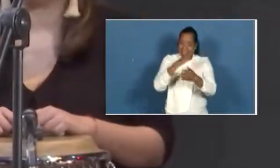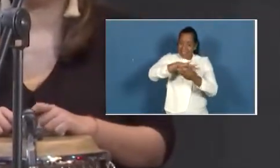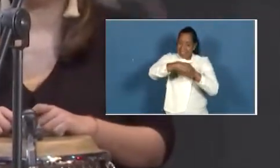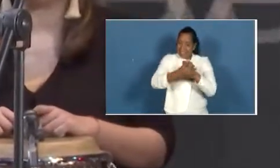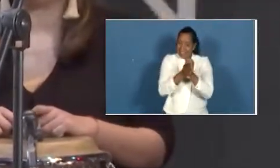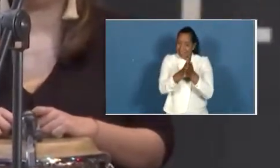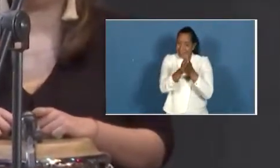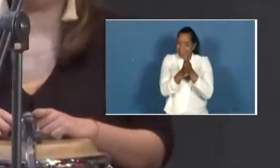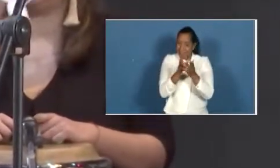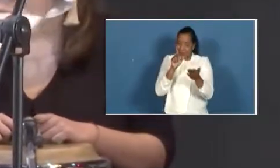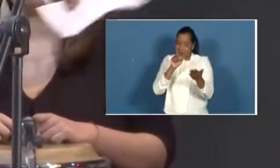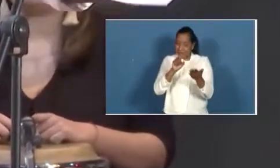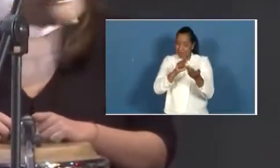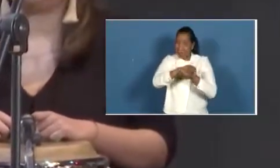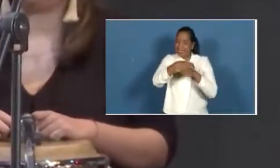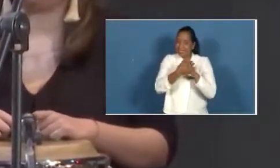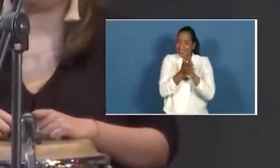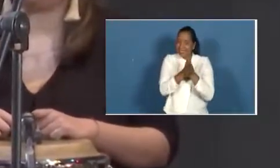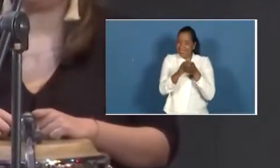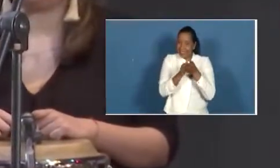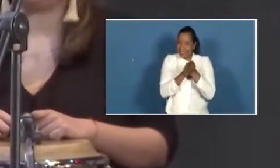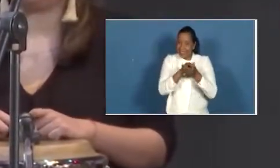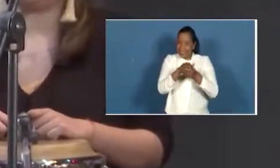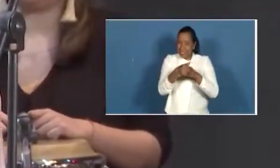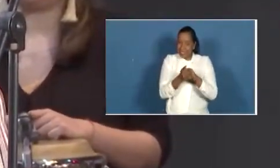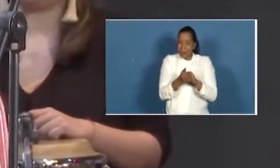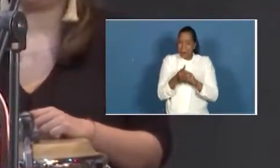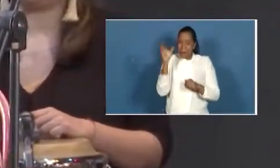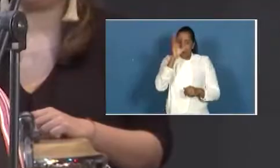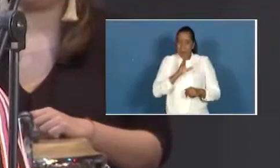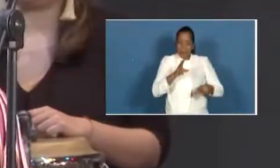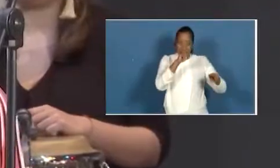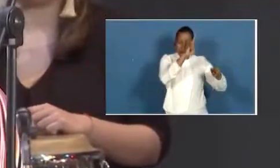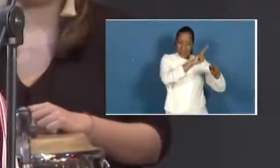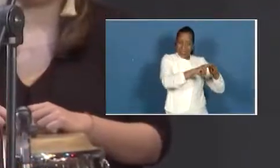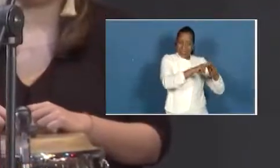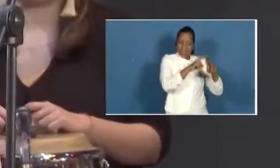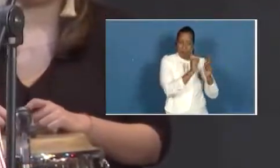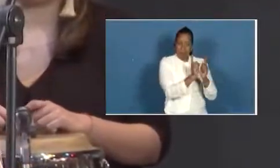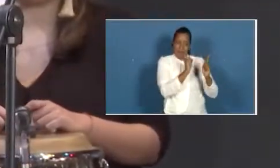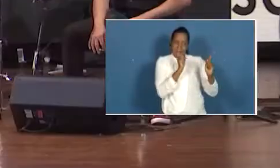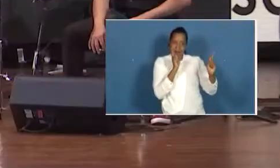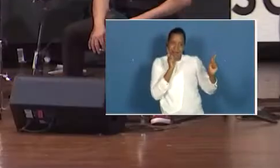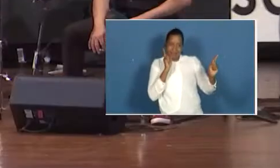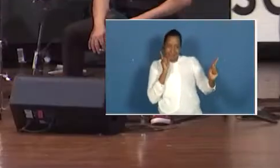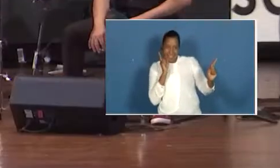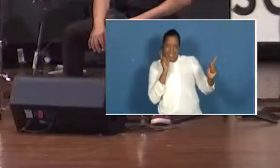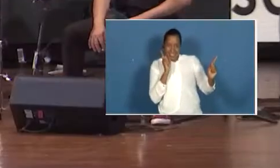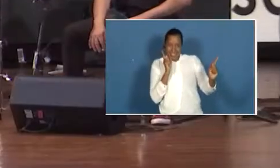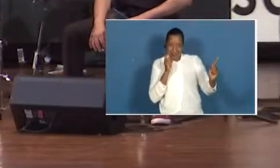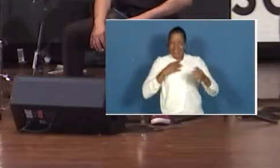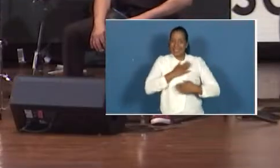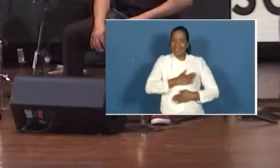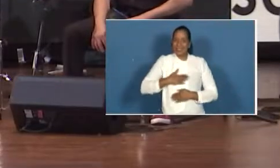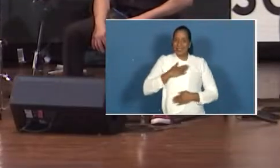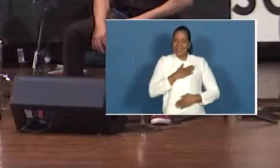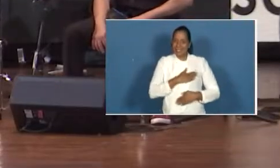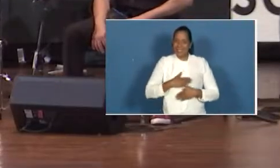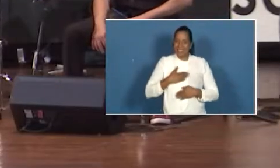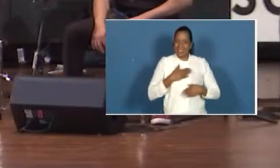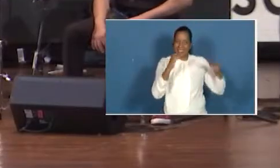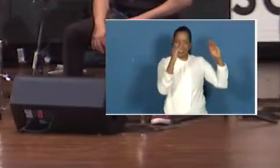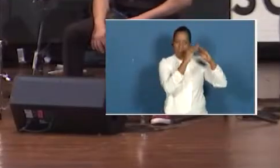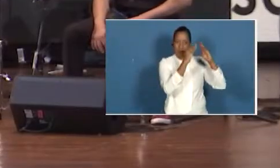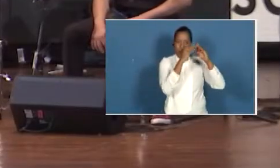el alcohol gelado, quitan los asientos, un metro de distancia, así como en la escuela nos enseñaron, así, hombro con hombro.